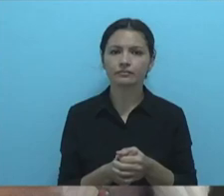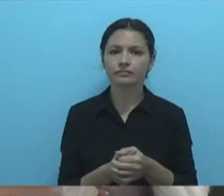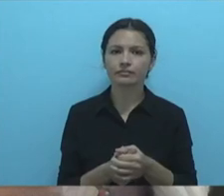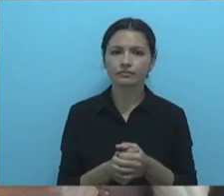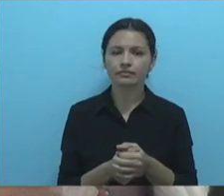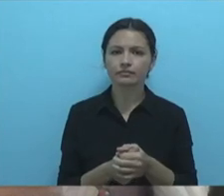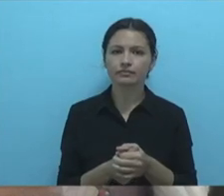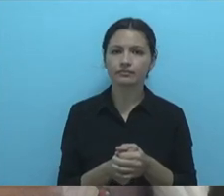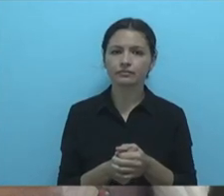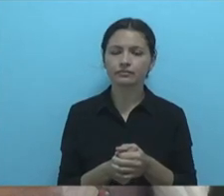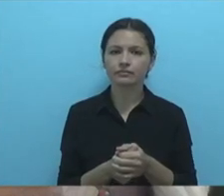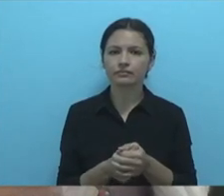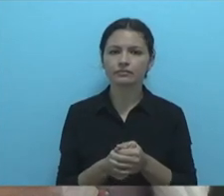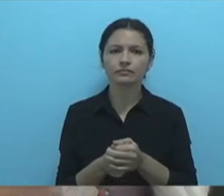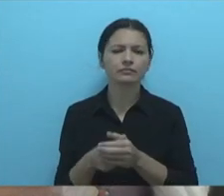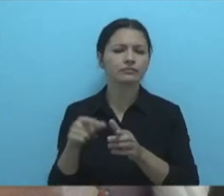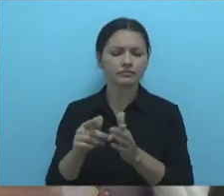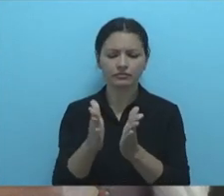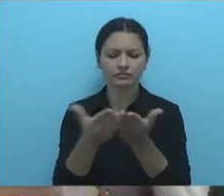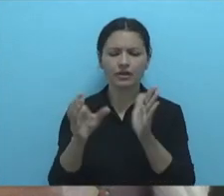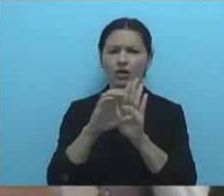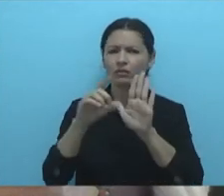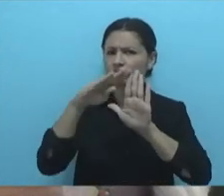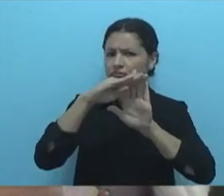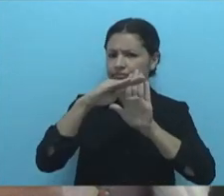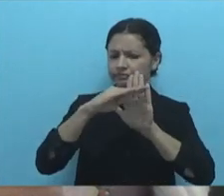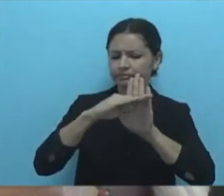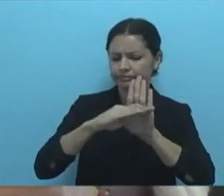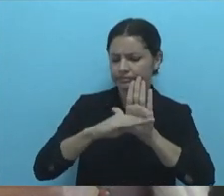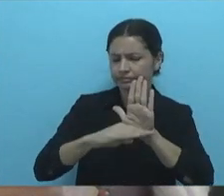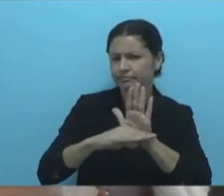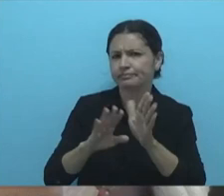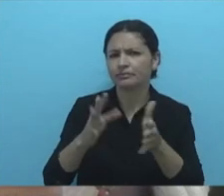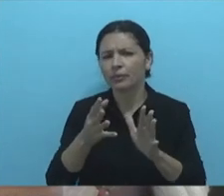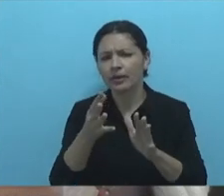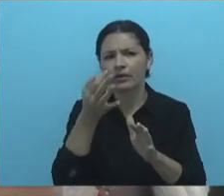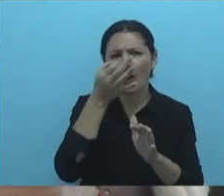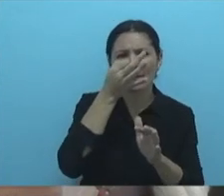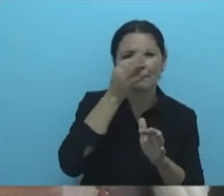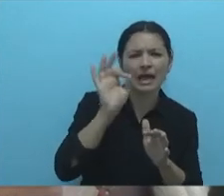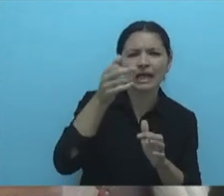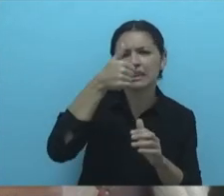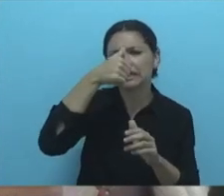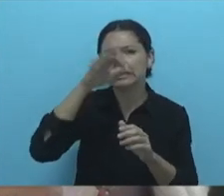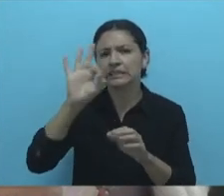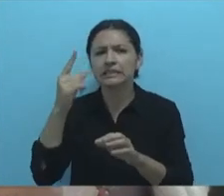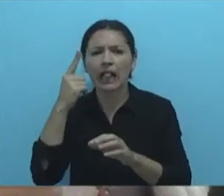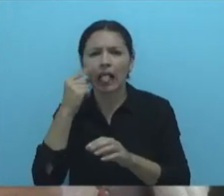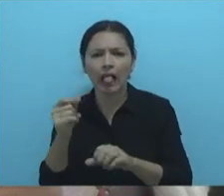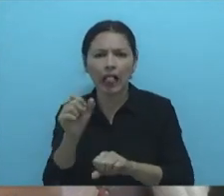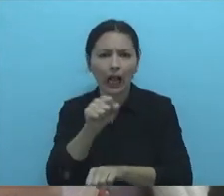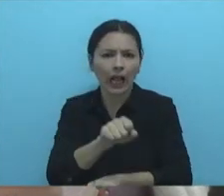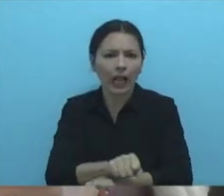estos artículos tenían no tenían penas muy altas tenían penas entre 20 y 60 días pero apenas